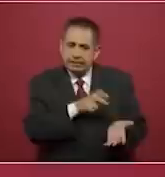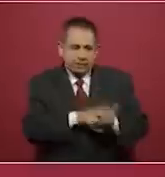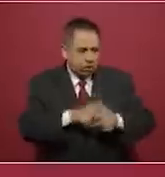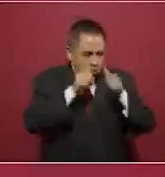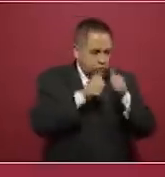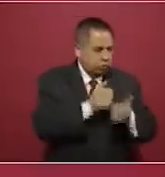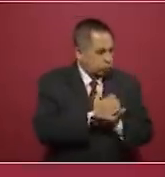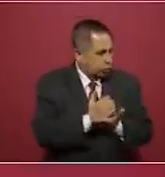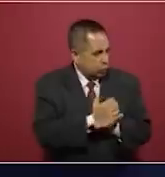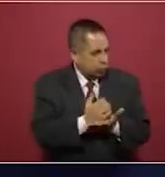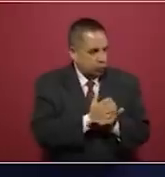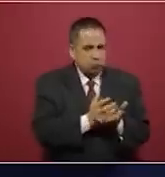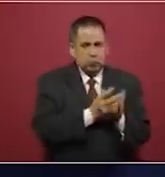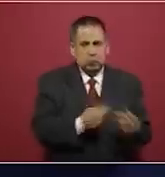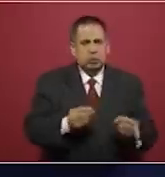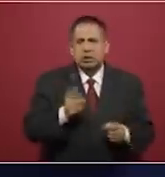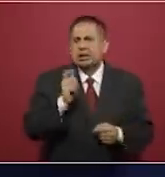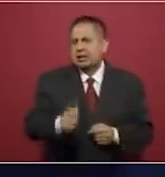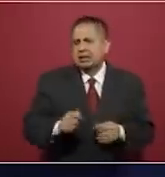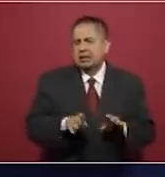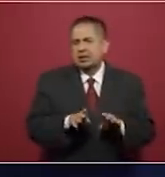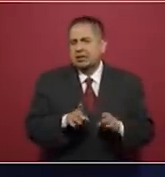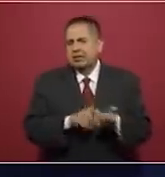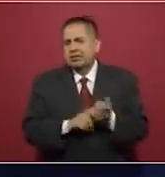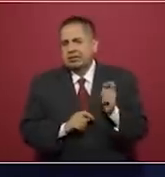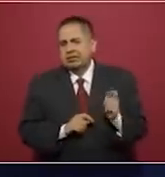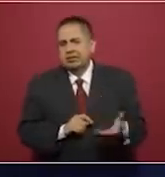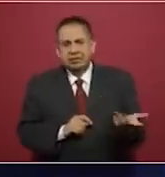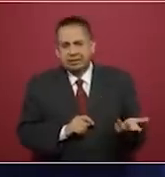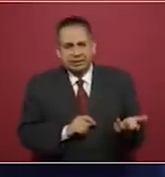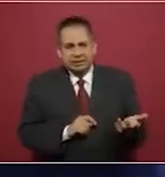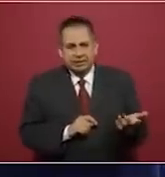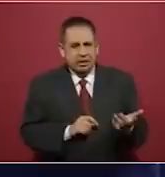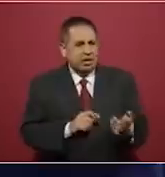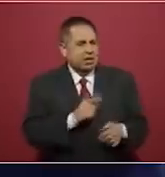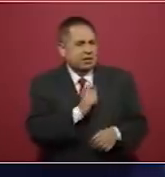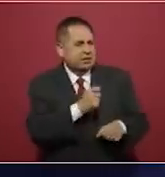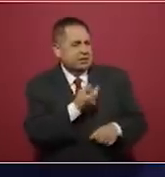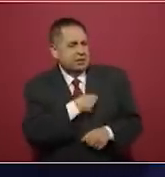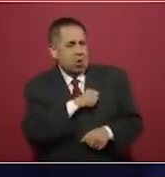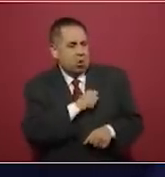atenderlos con un asunto de salud